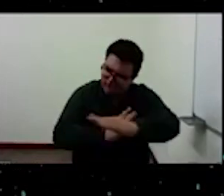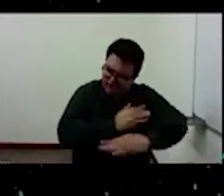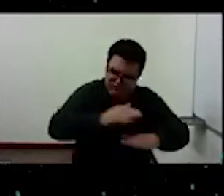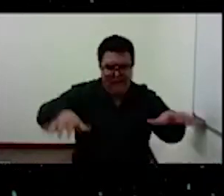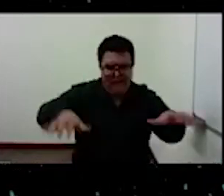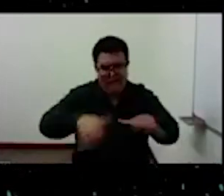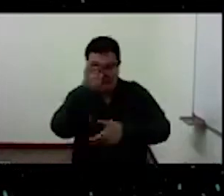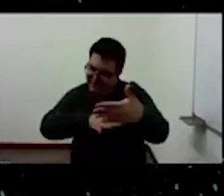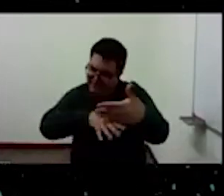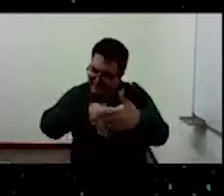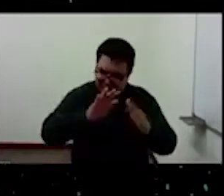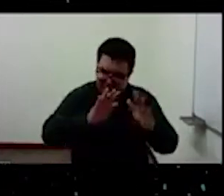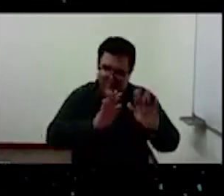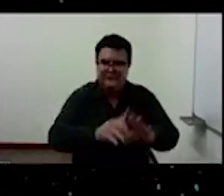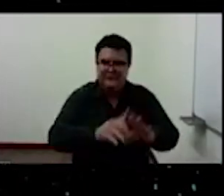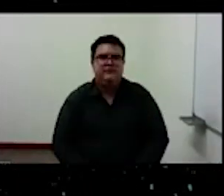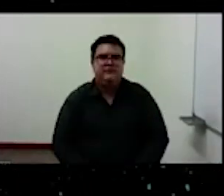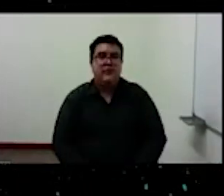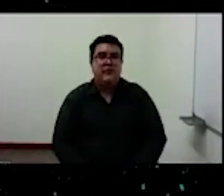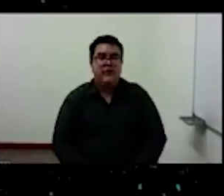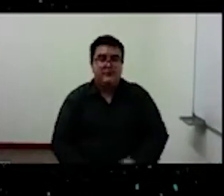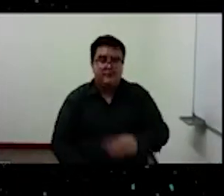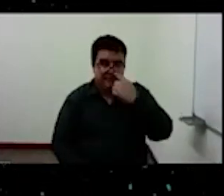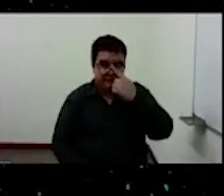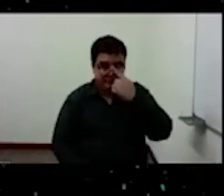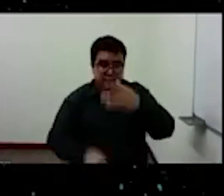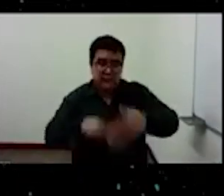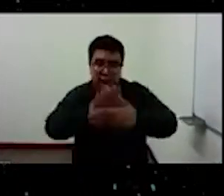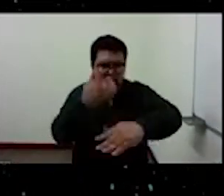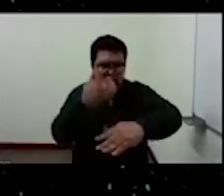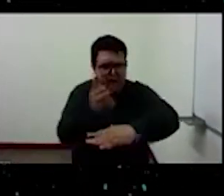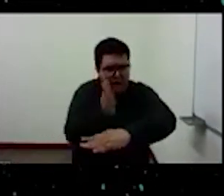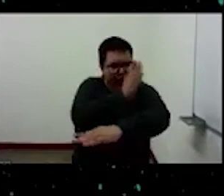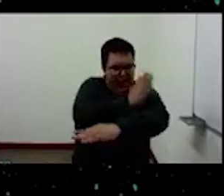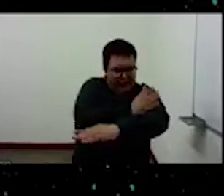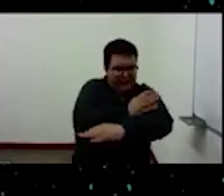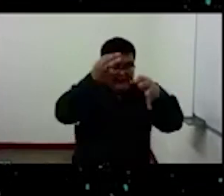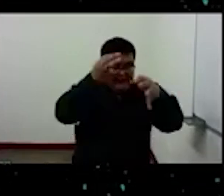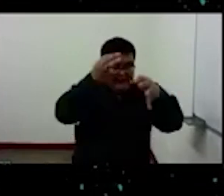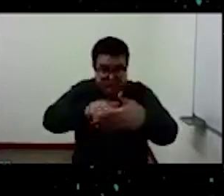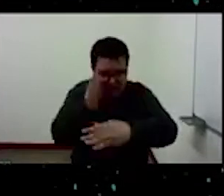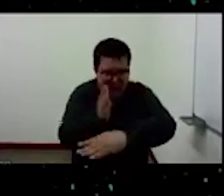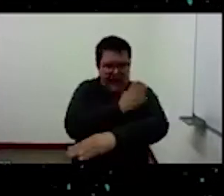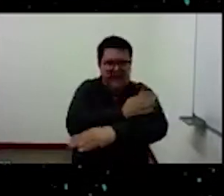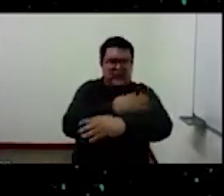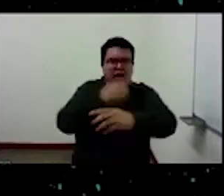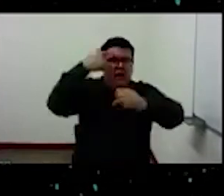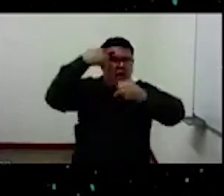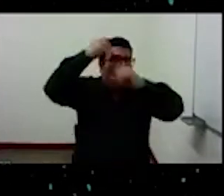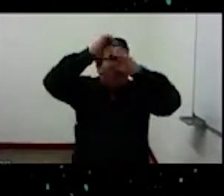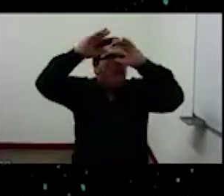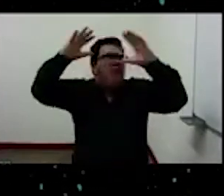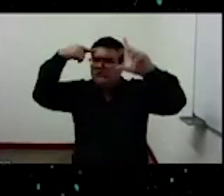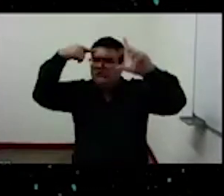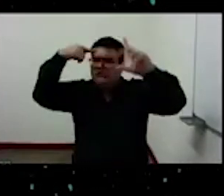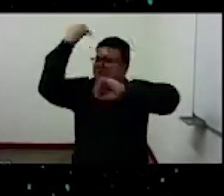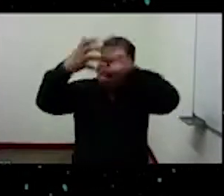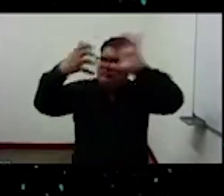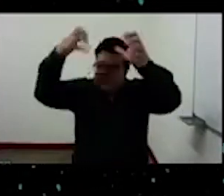Todo lo prepictórico, en que el pintor antes de ponerse a pintar ya está sumergido en el caos de lo